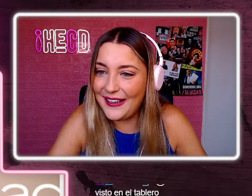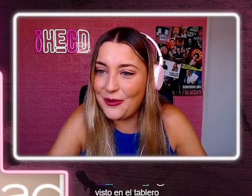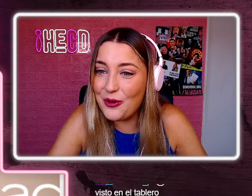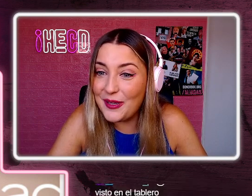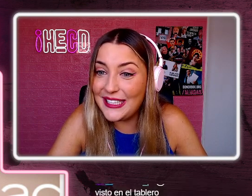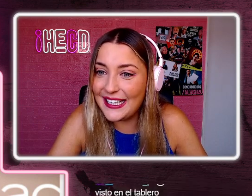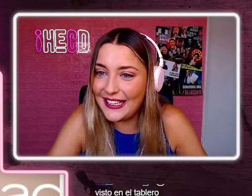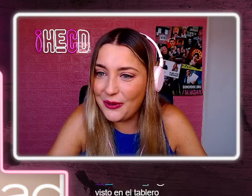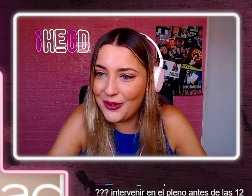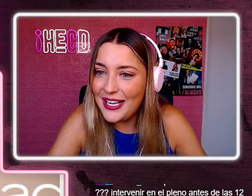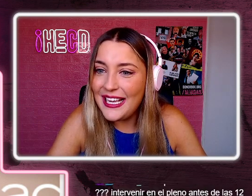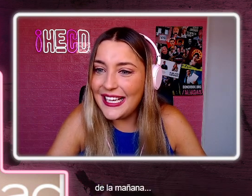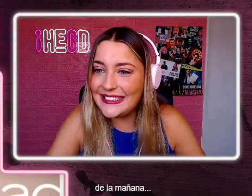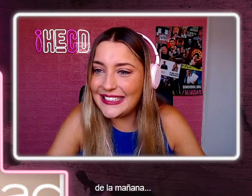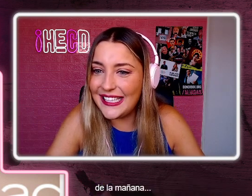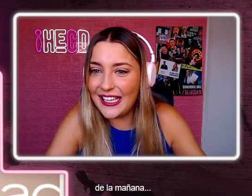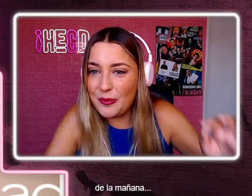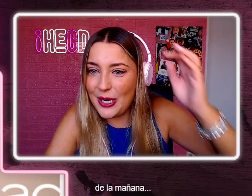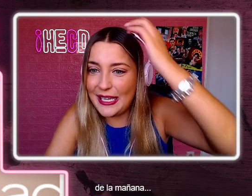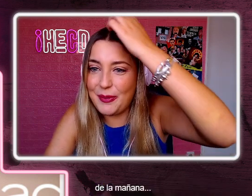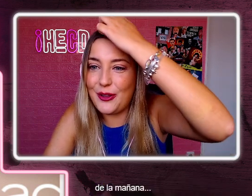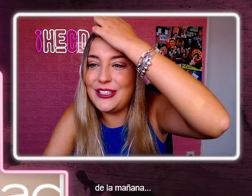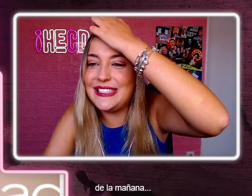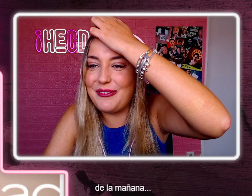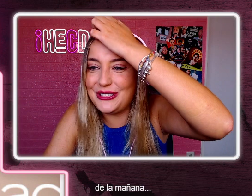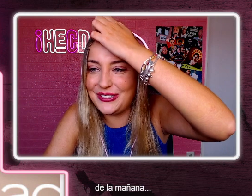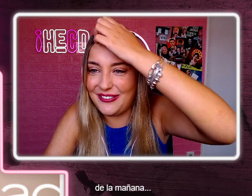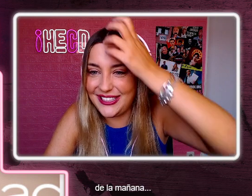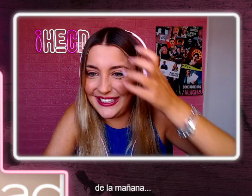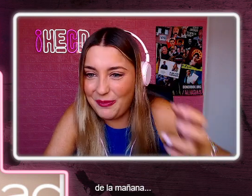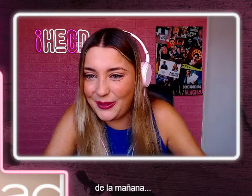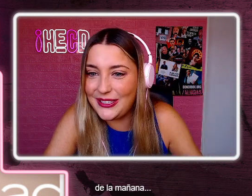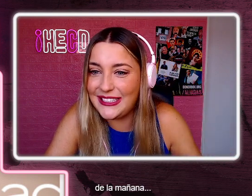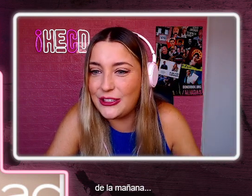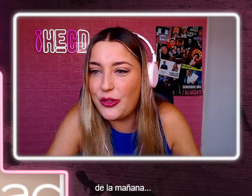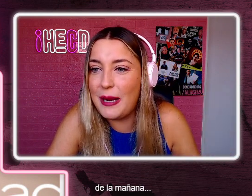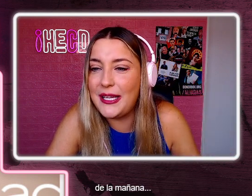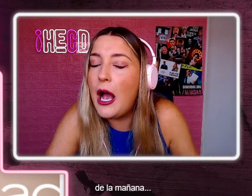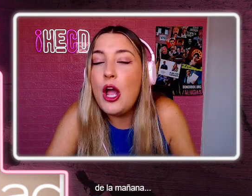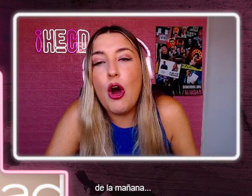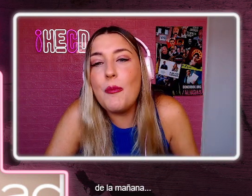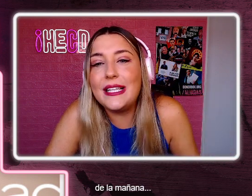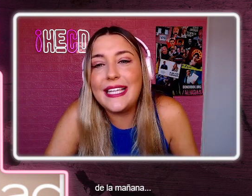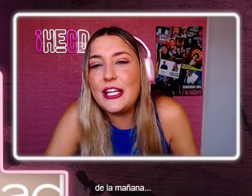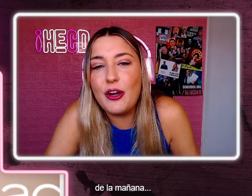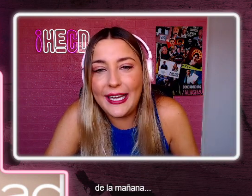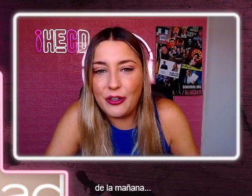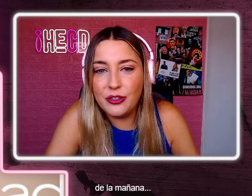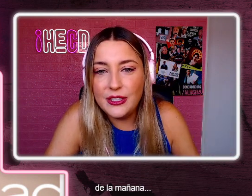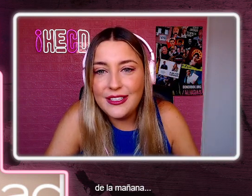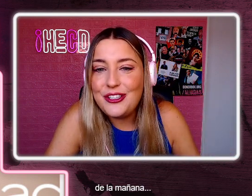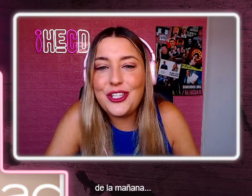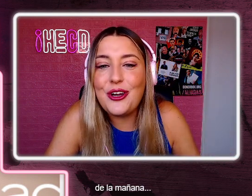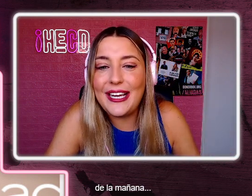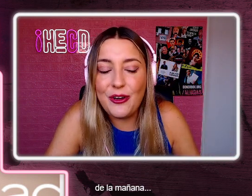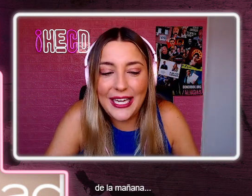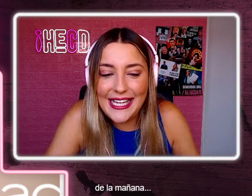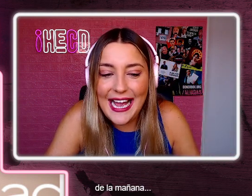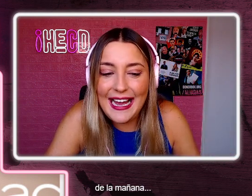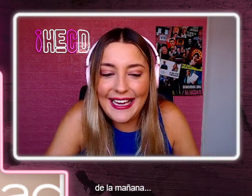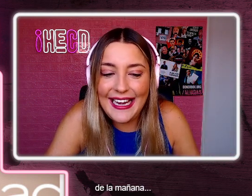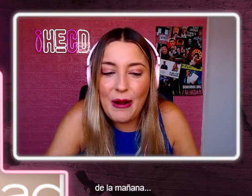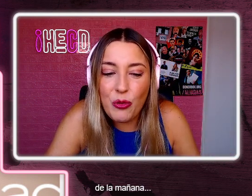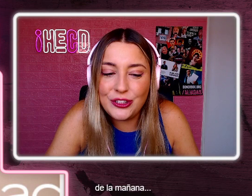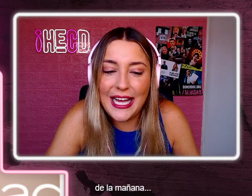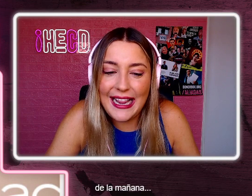el culmen del ridículo estáis diciendo por aquí pero dónde se ha visto intervenido en el pleno antes de las 12 de la mañana hombres que yo creo yo creo que